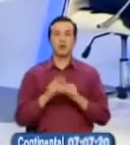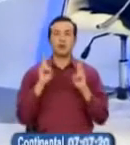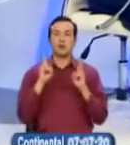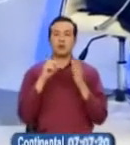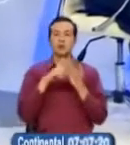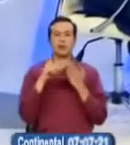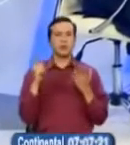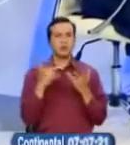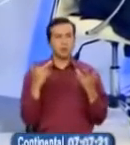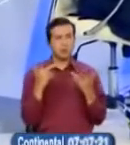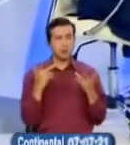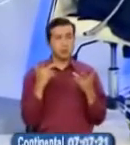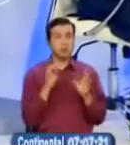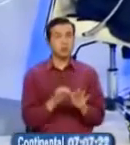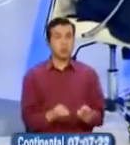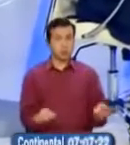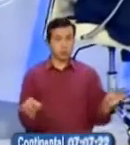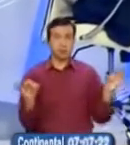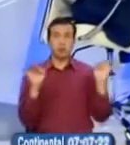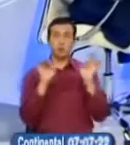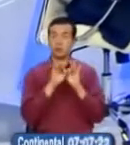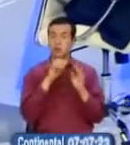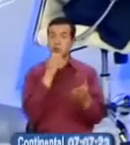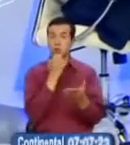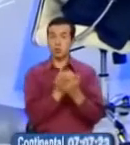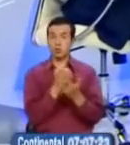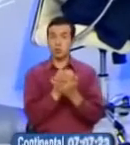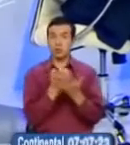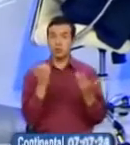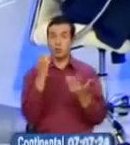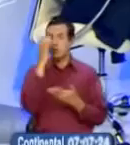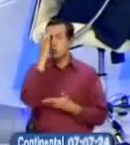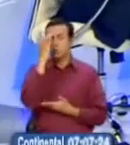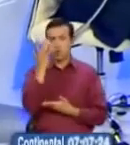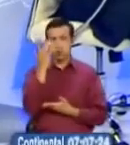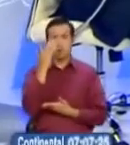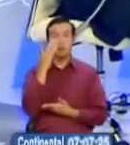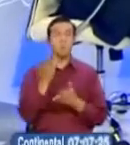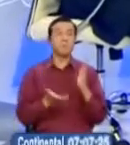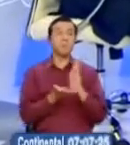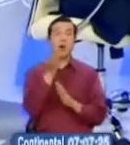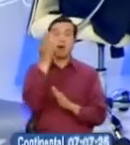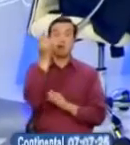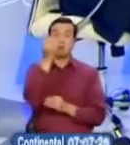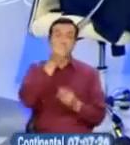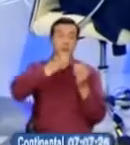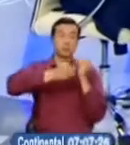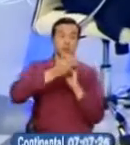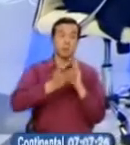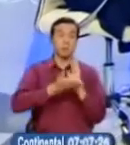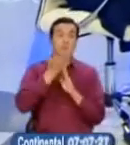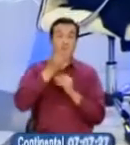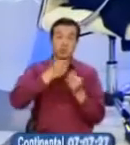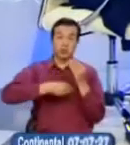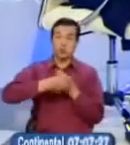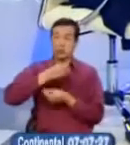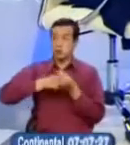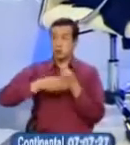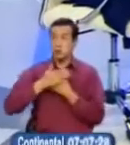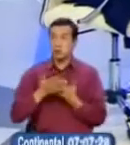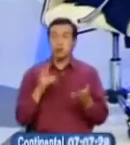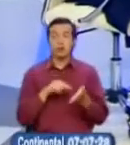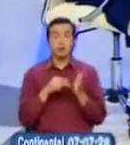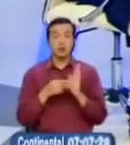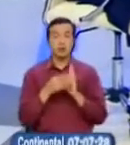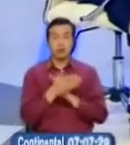financiero es tremendamente importante para la economía, porque a mayor liquidez, mayor dinero circula y